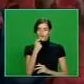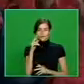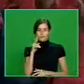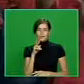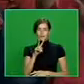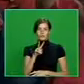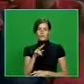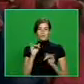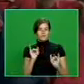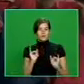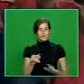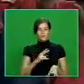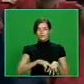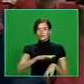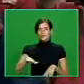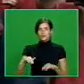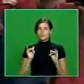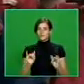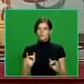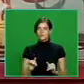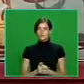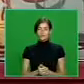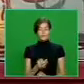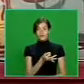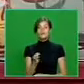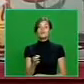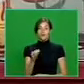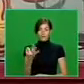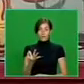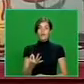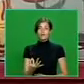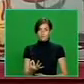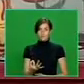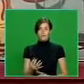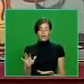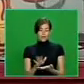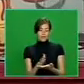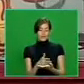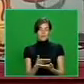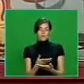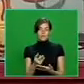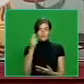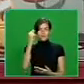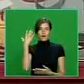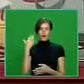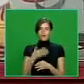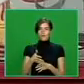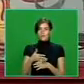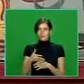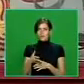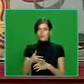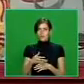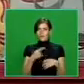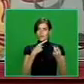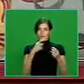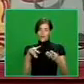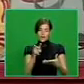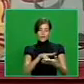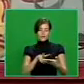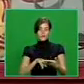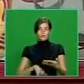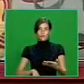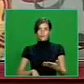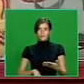ellos mismos y para ella extraordinario realmente este libro en estos días estábamos compartiendo varias lecturas